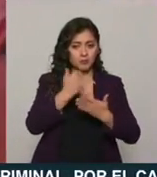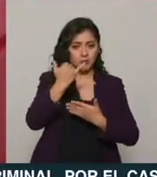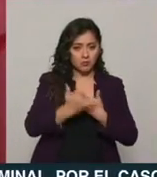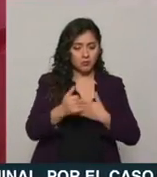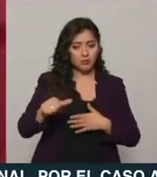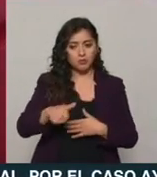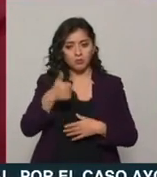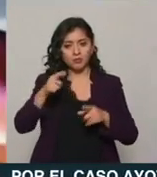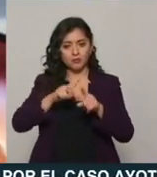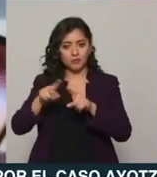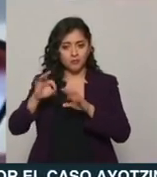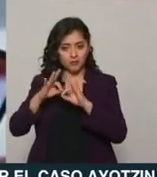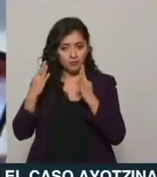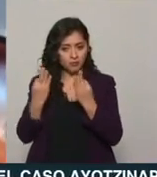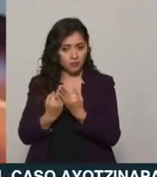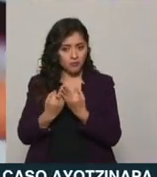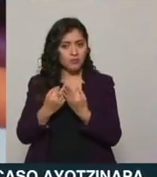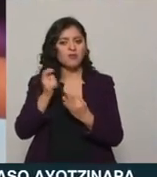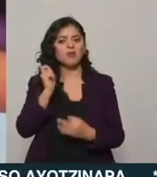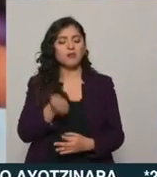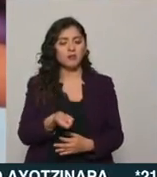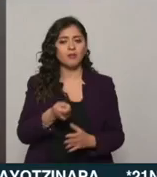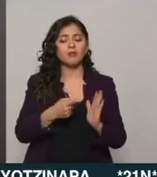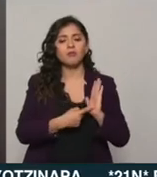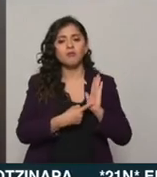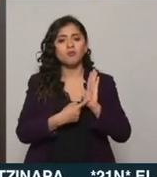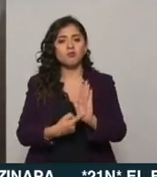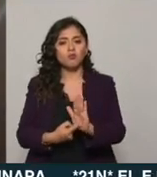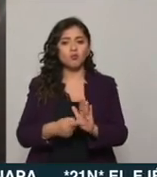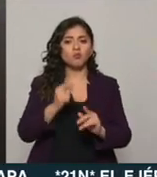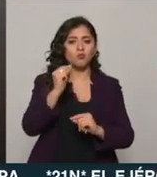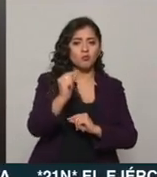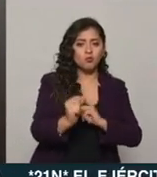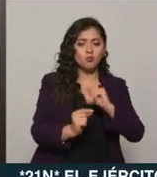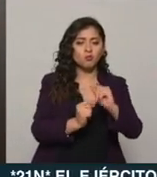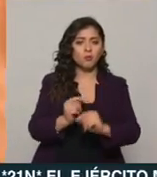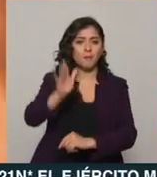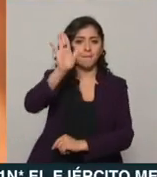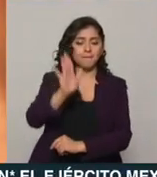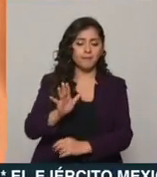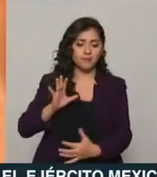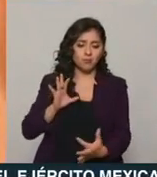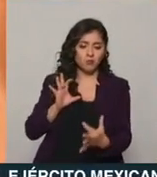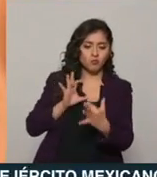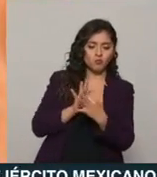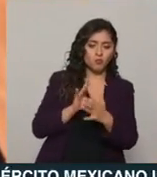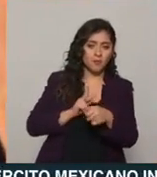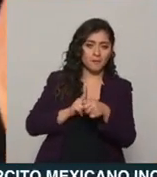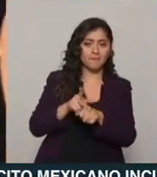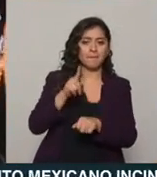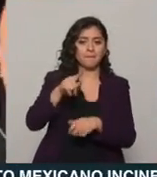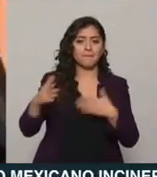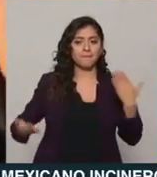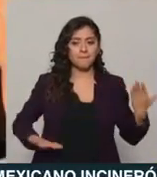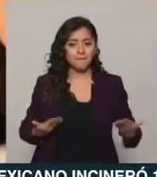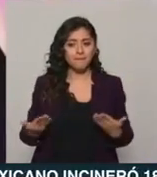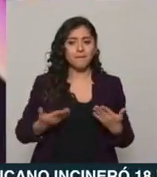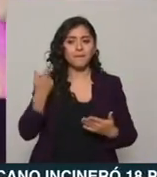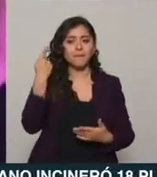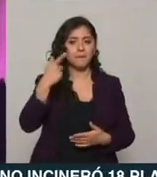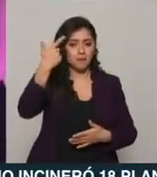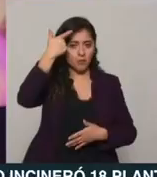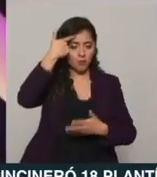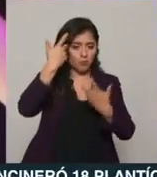Omnipresent, es tratar de meternos en la piel de un bailarín a través de protocolos de